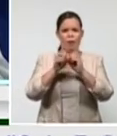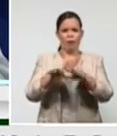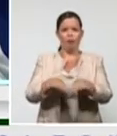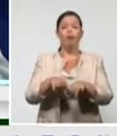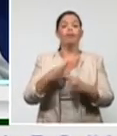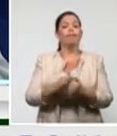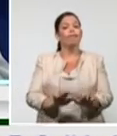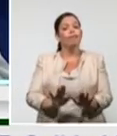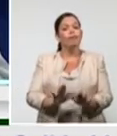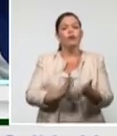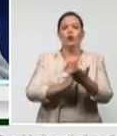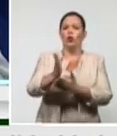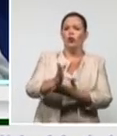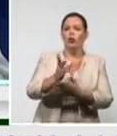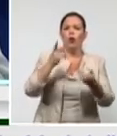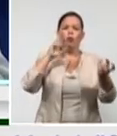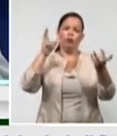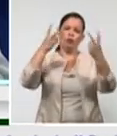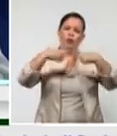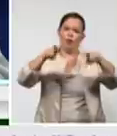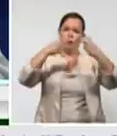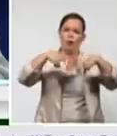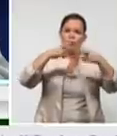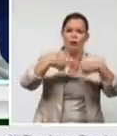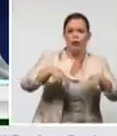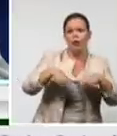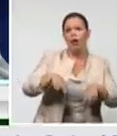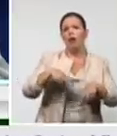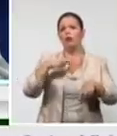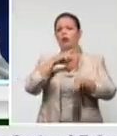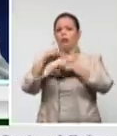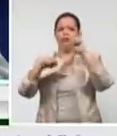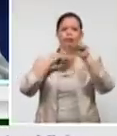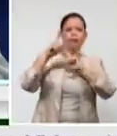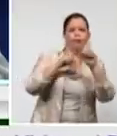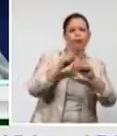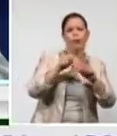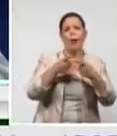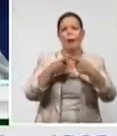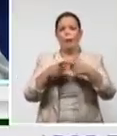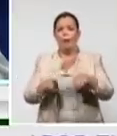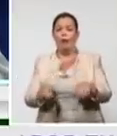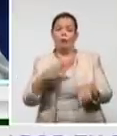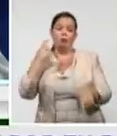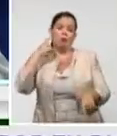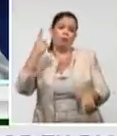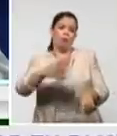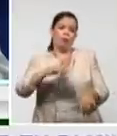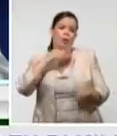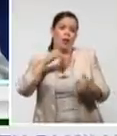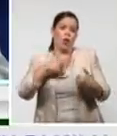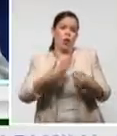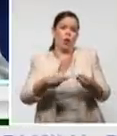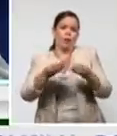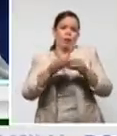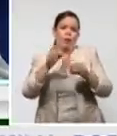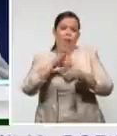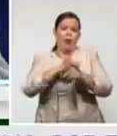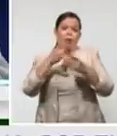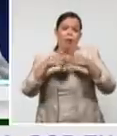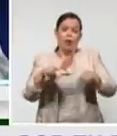se trabaja por la importancia que tiene este dato para el control epidemiológico de la